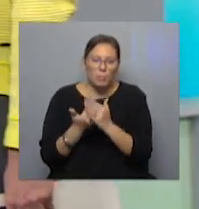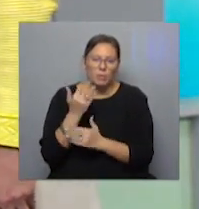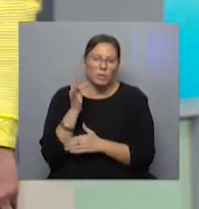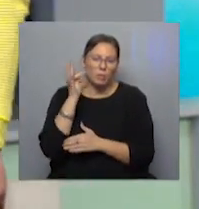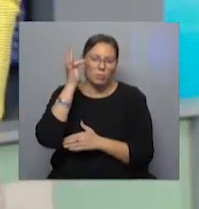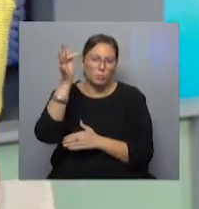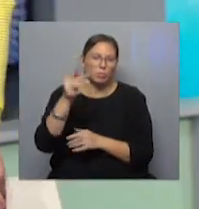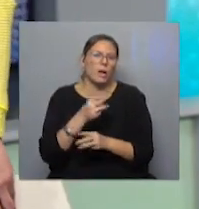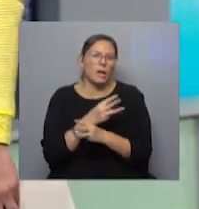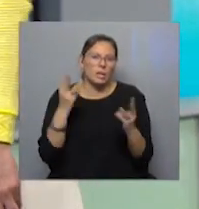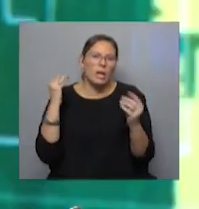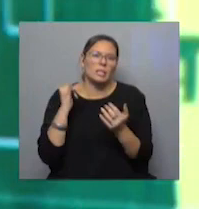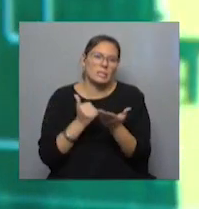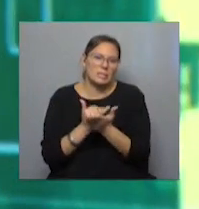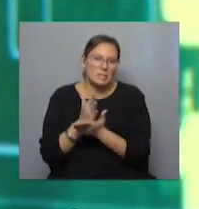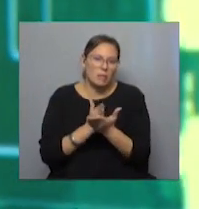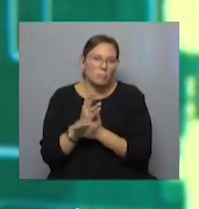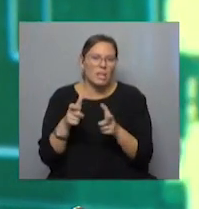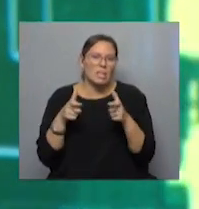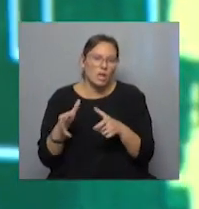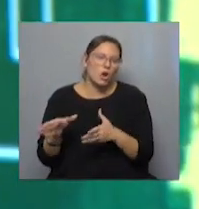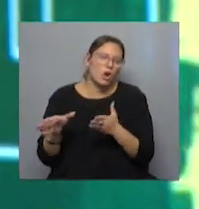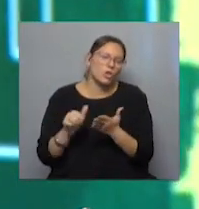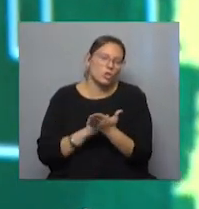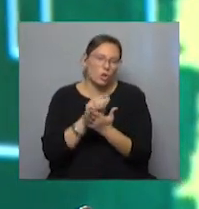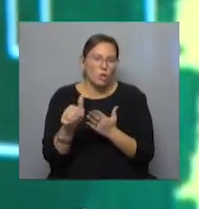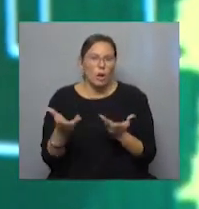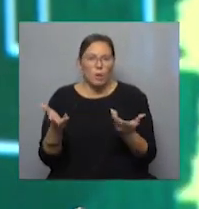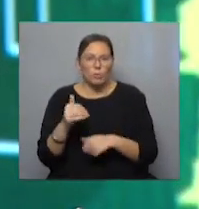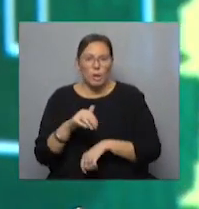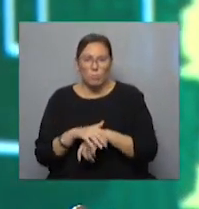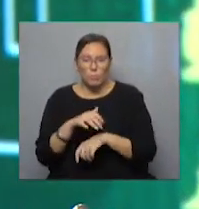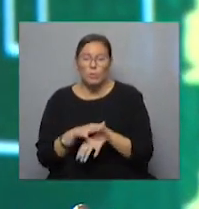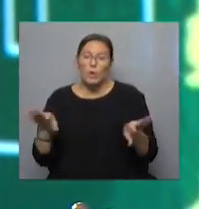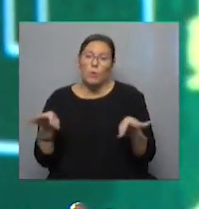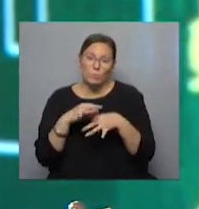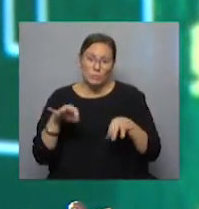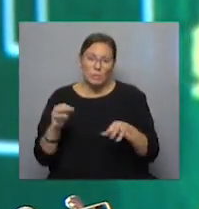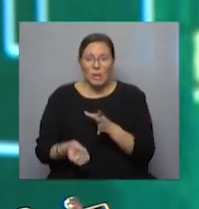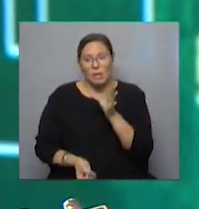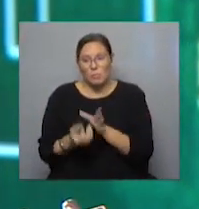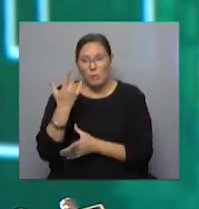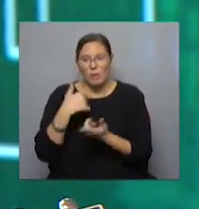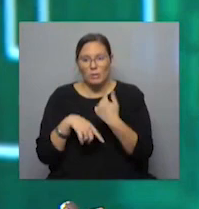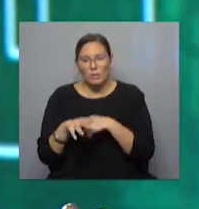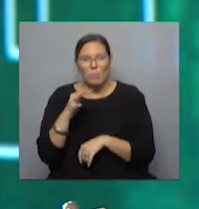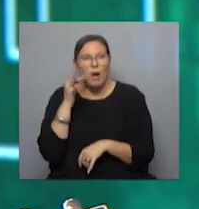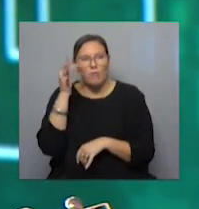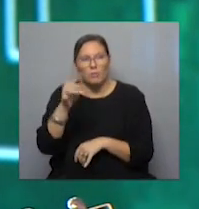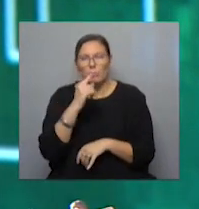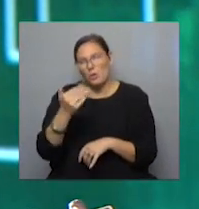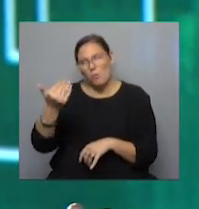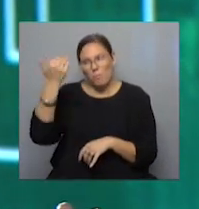tocamos canciones de todos los discos. Y ahora nos agarran un momento con músicas nuevas. Así que teníamos los ojos más para adelante que para